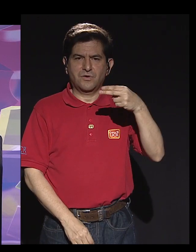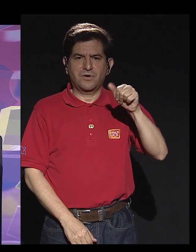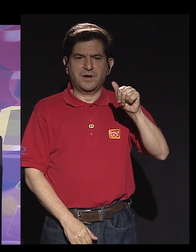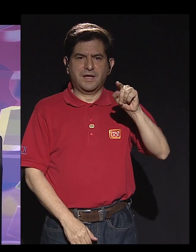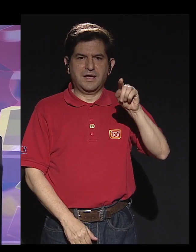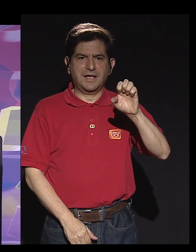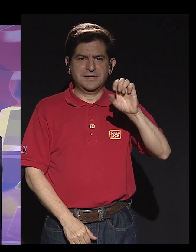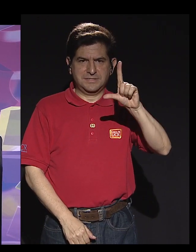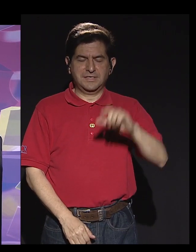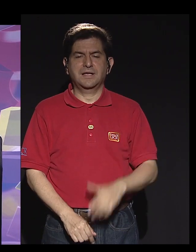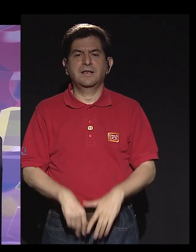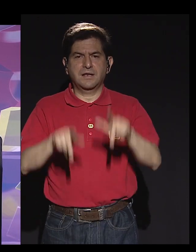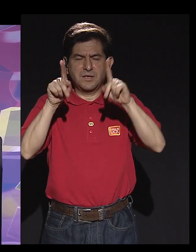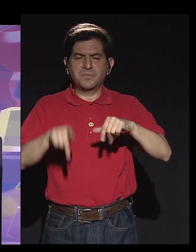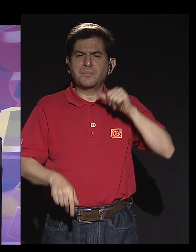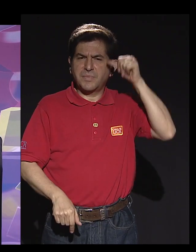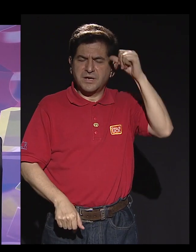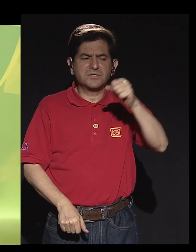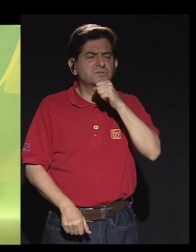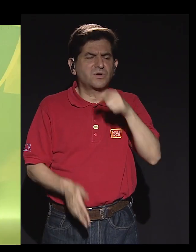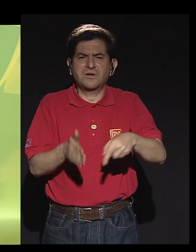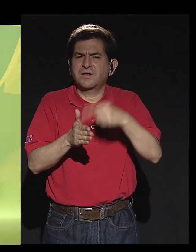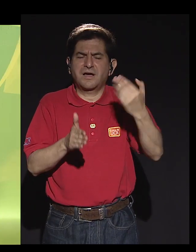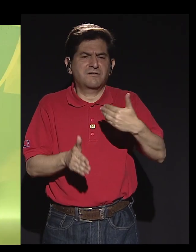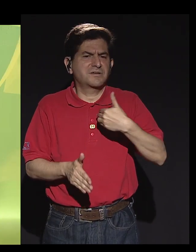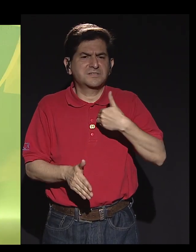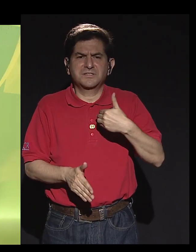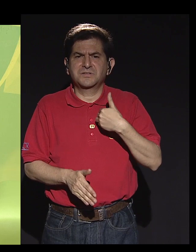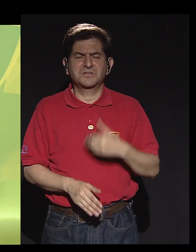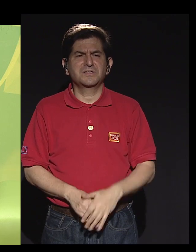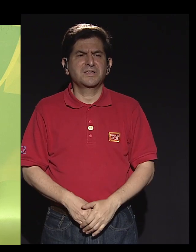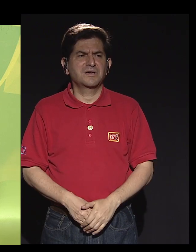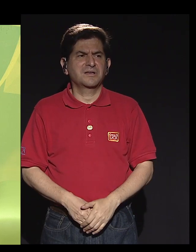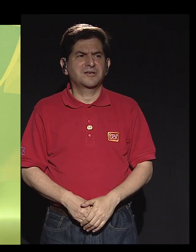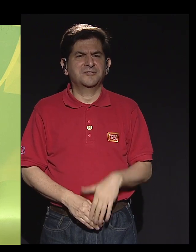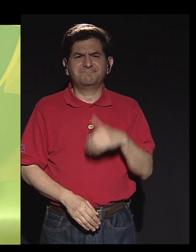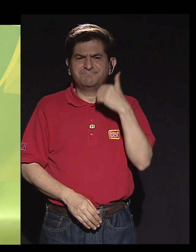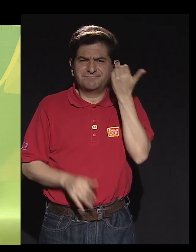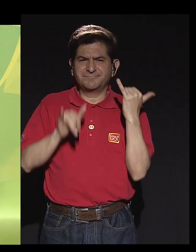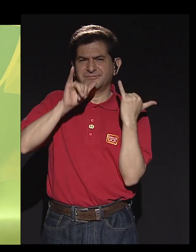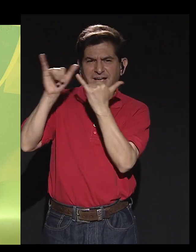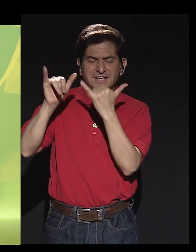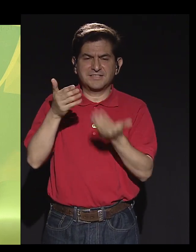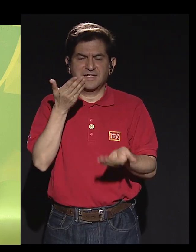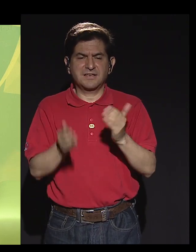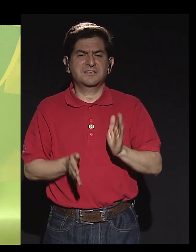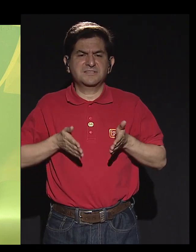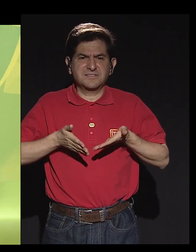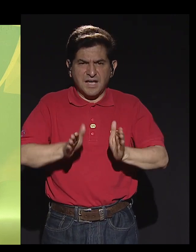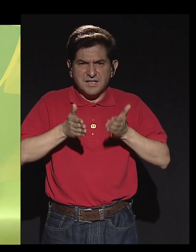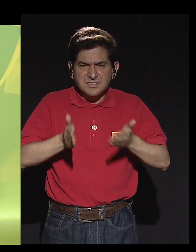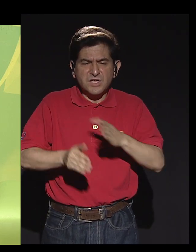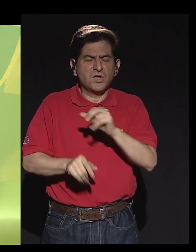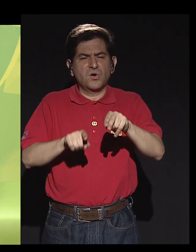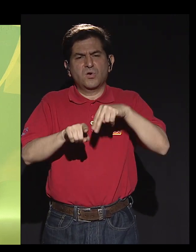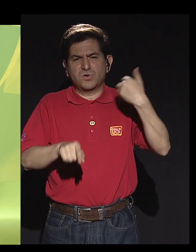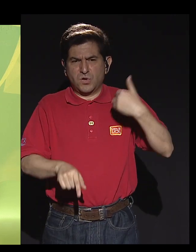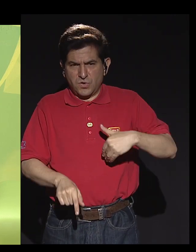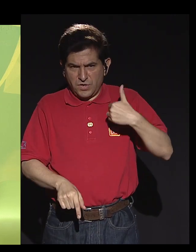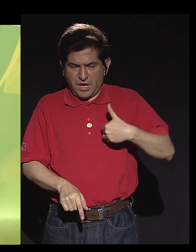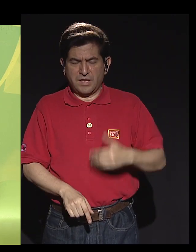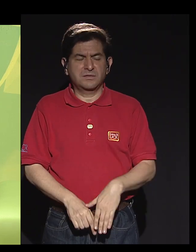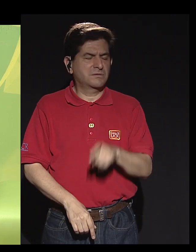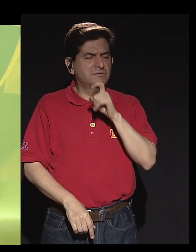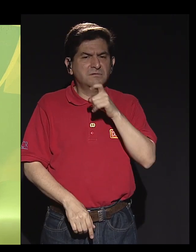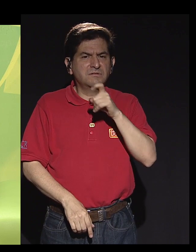qué muchas veces también la persona adulta mayor no tiende a denunciar, ¿verdad? Especialmente si se tratan de sus propios hijos, de sus nietos?